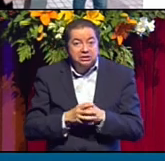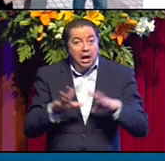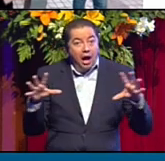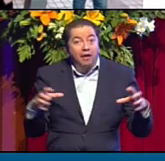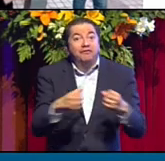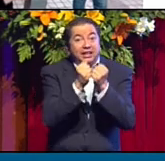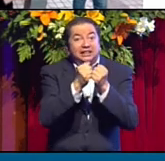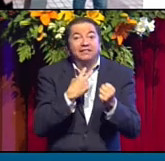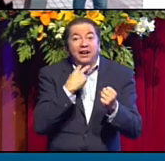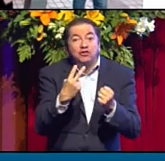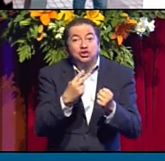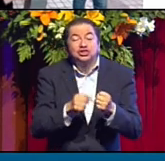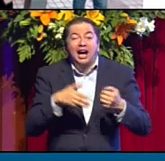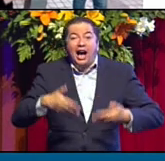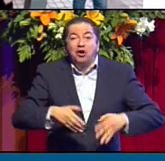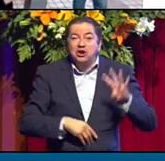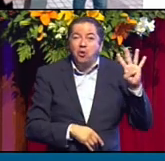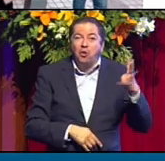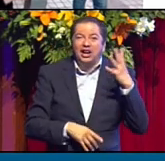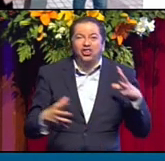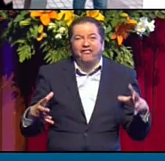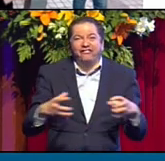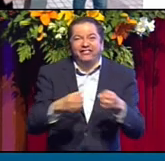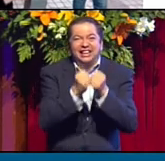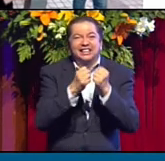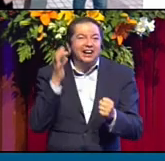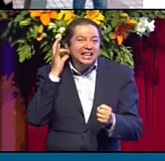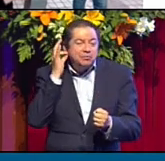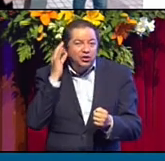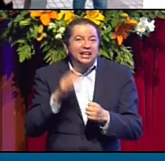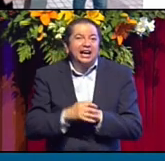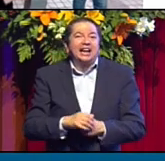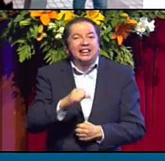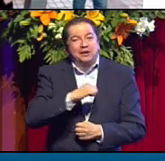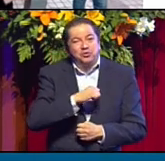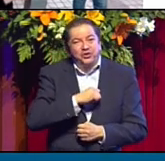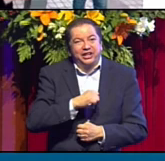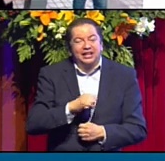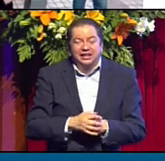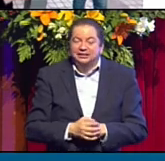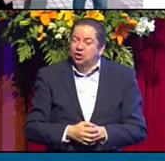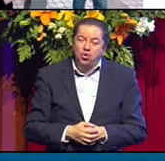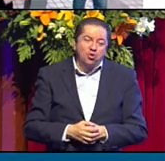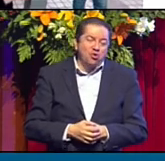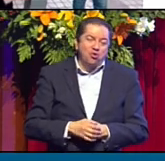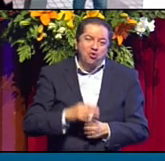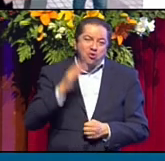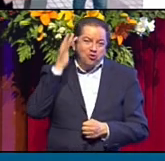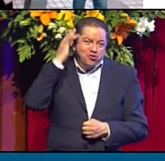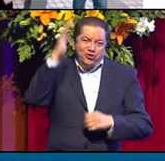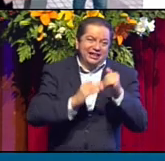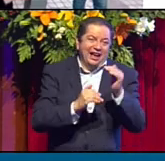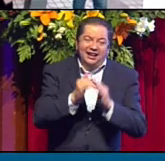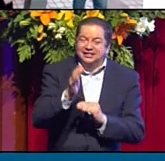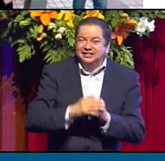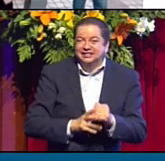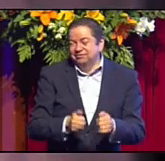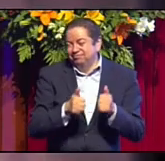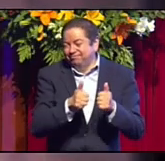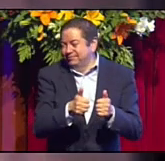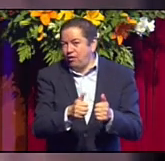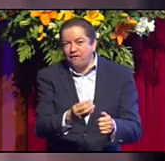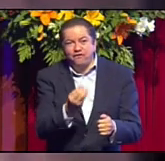festival de la voz, y estamos en el cuarto festival de la voz de la mujer vicuñense. Y por Dios, cuánto talento sale. Y la verdad es que es sintomático,